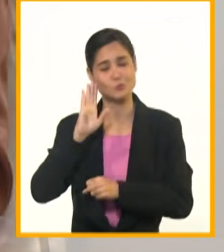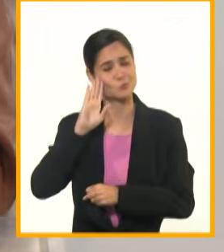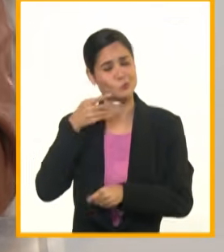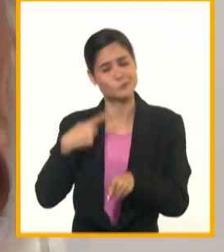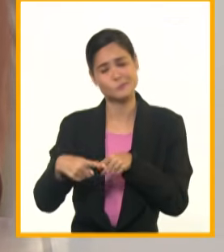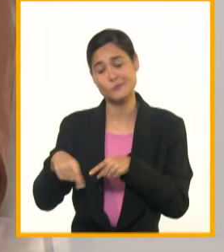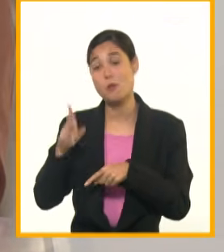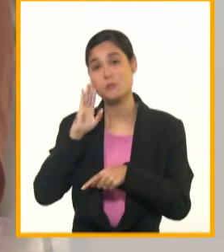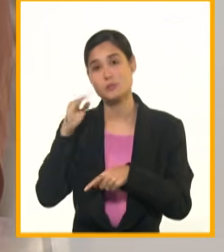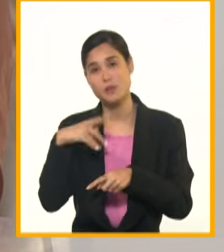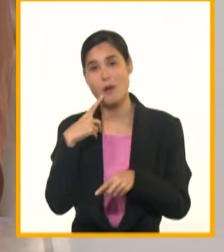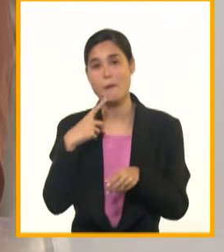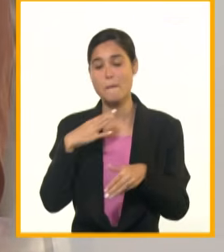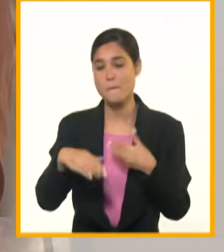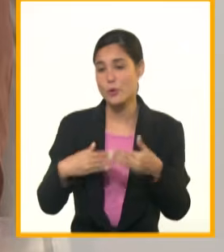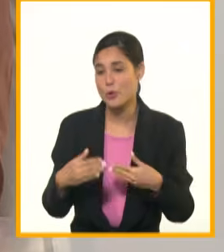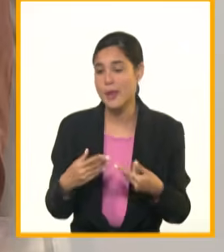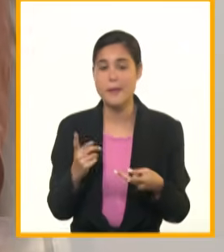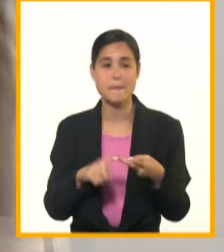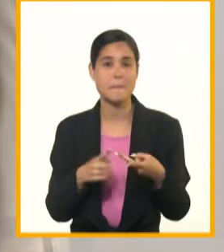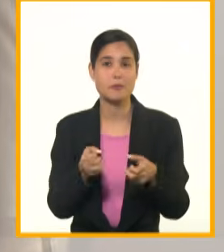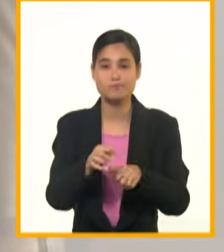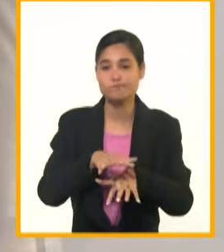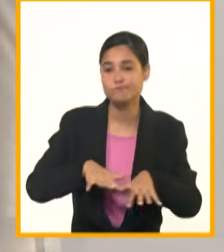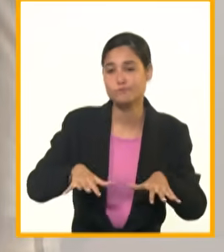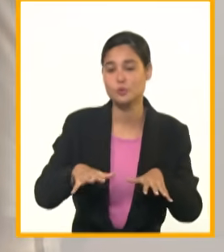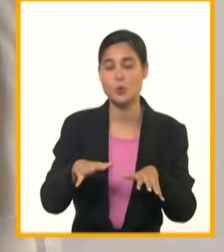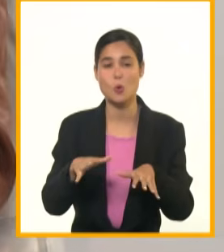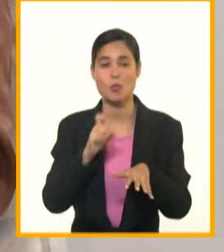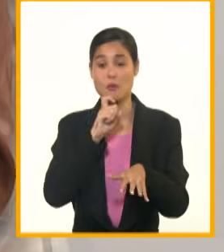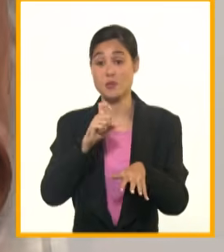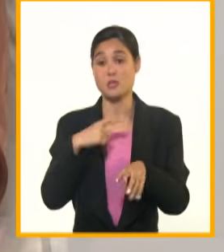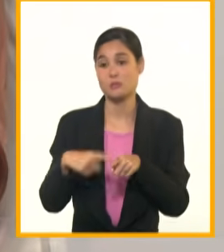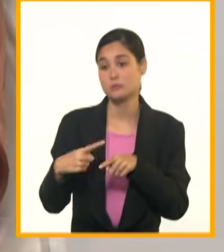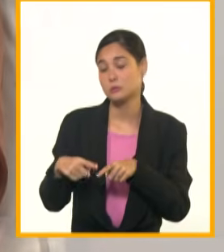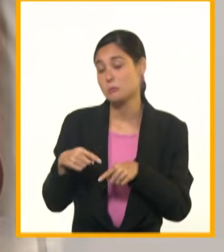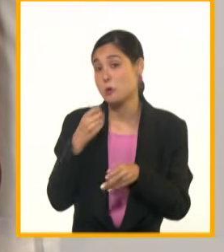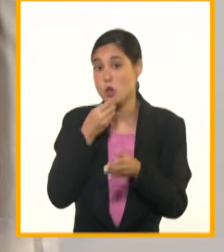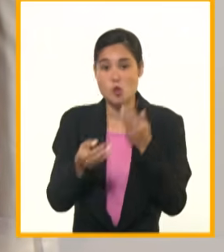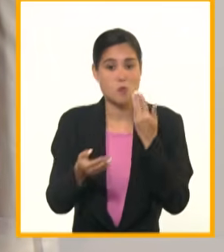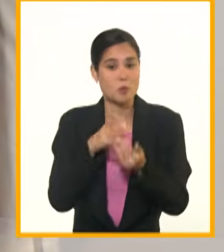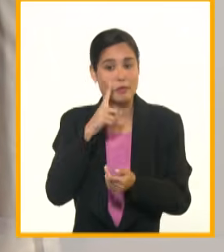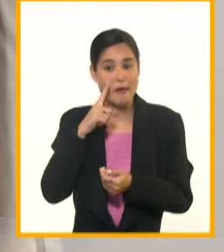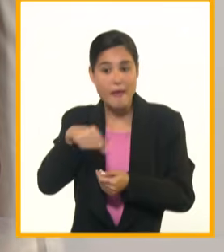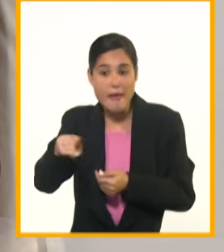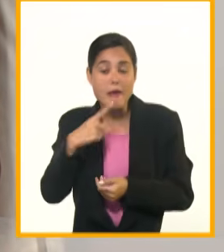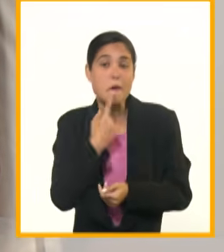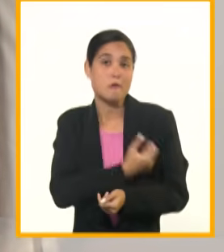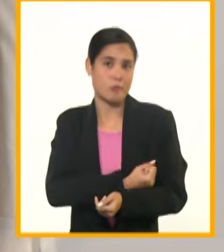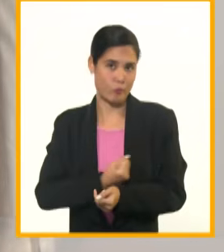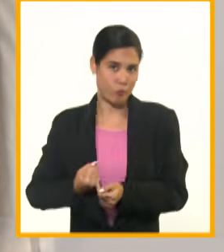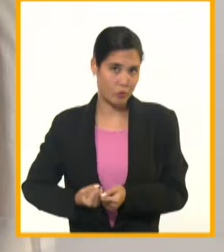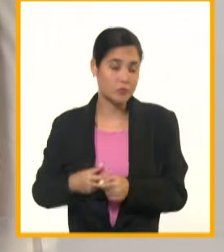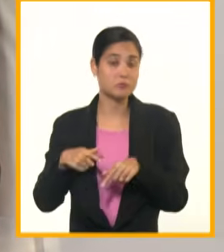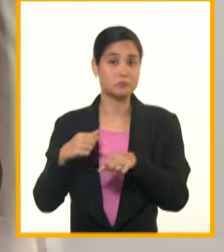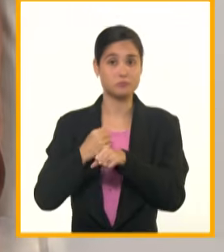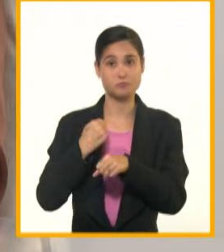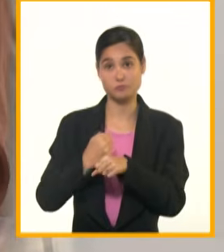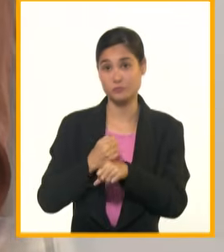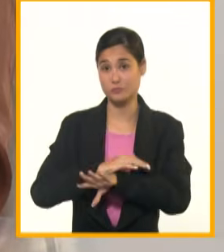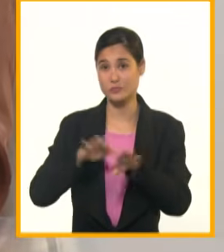los números, y el presidente, el primer secretario lo reconocía en el pleno que se desarrolló el día